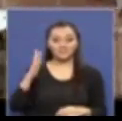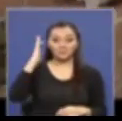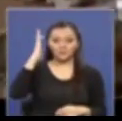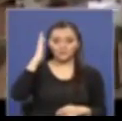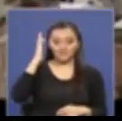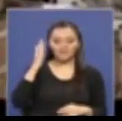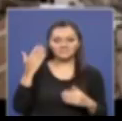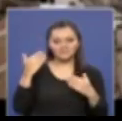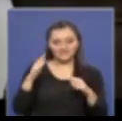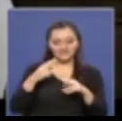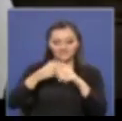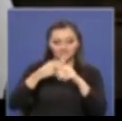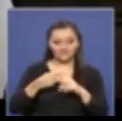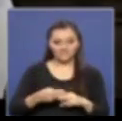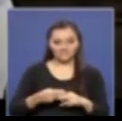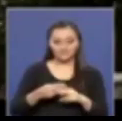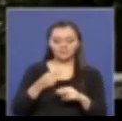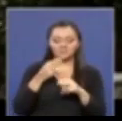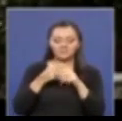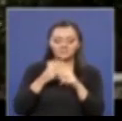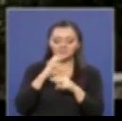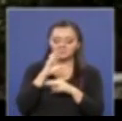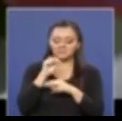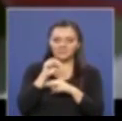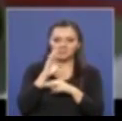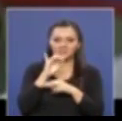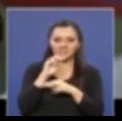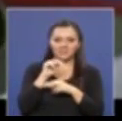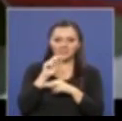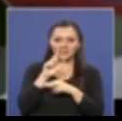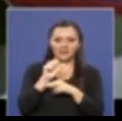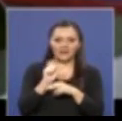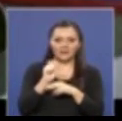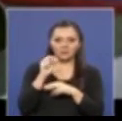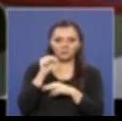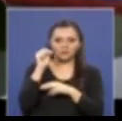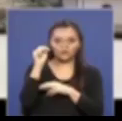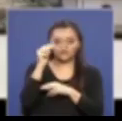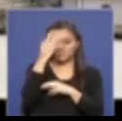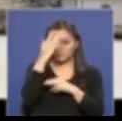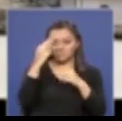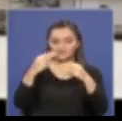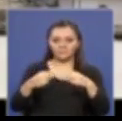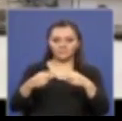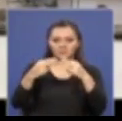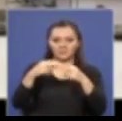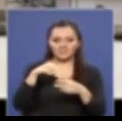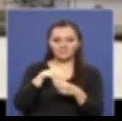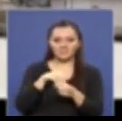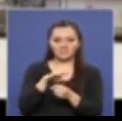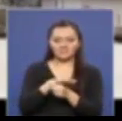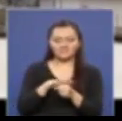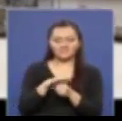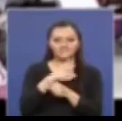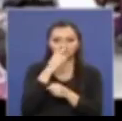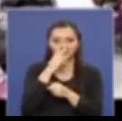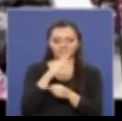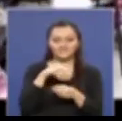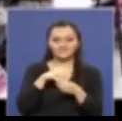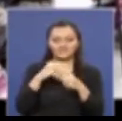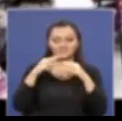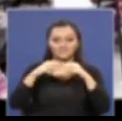Tulcán es conocida como la Centinela del Norte por su condición fronteriza. Ubicada a solo 7 kilómetros del